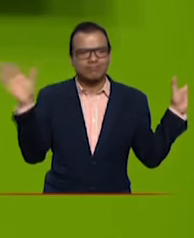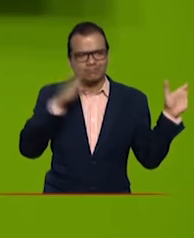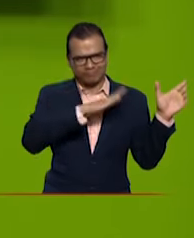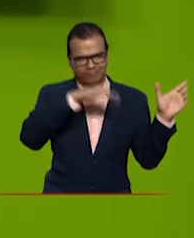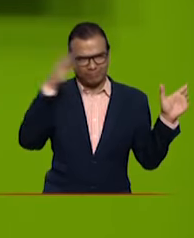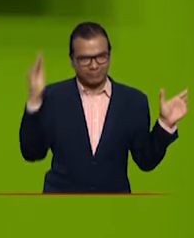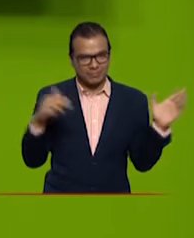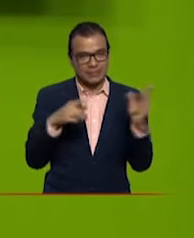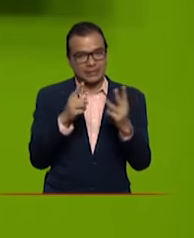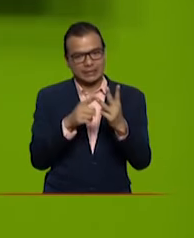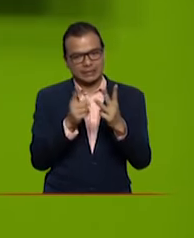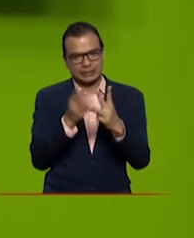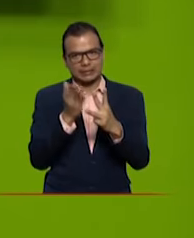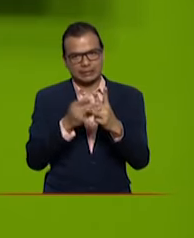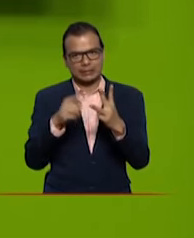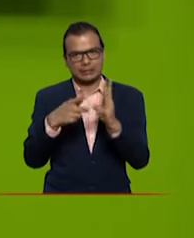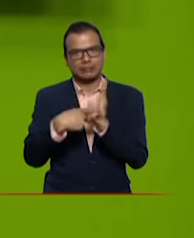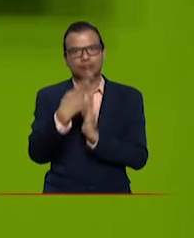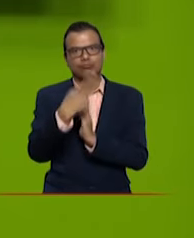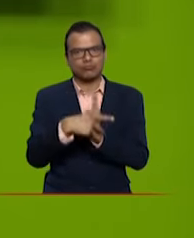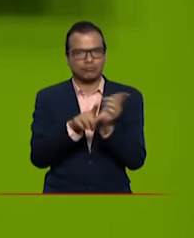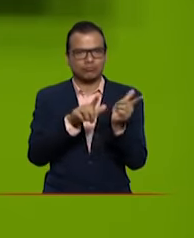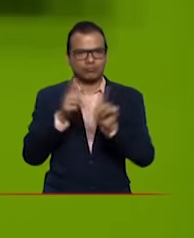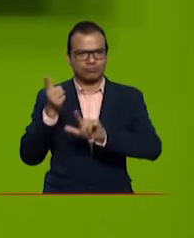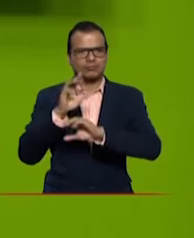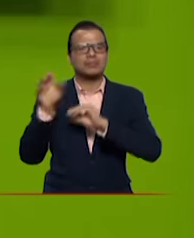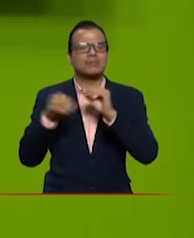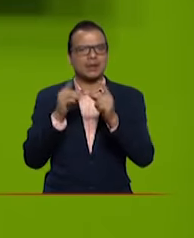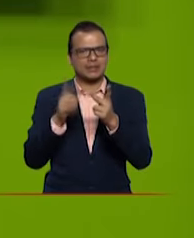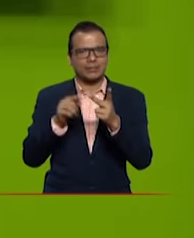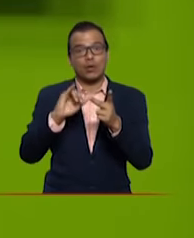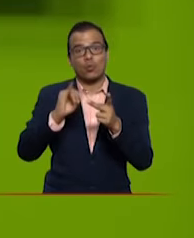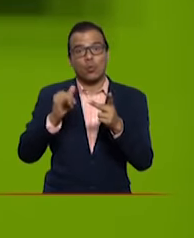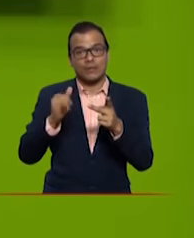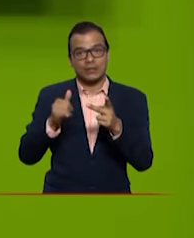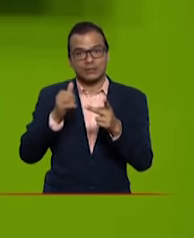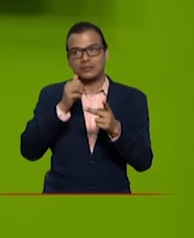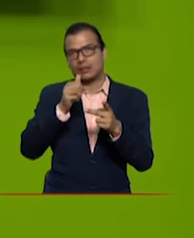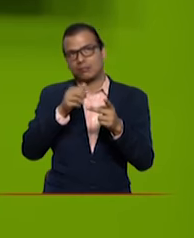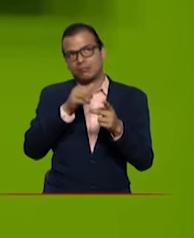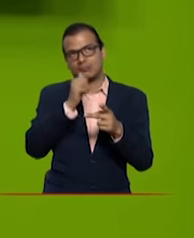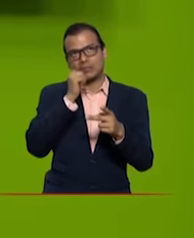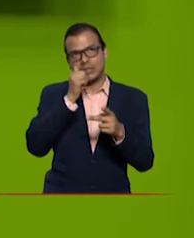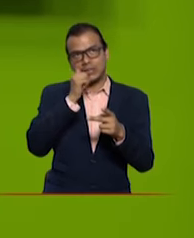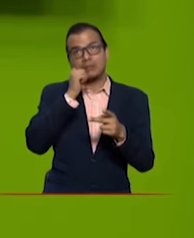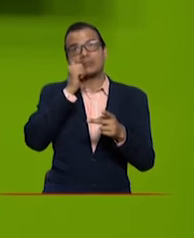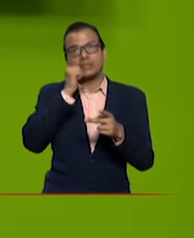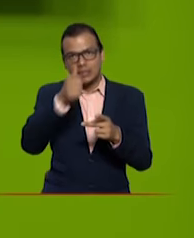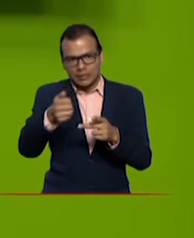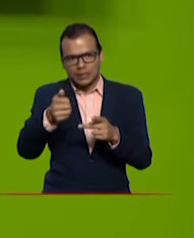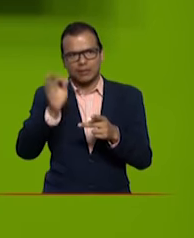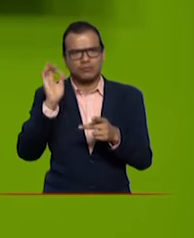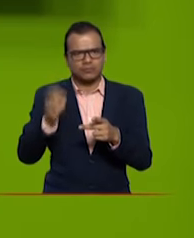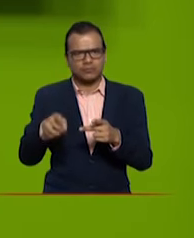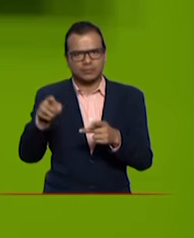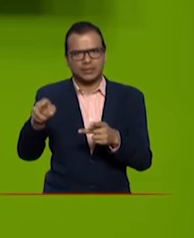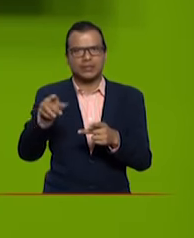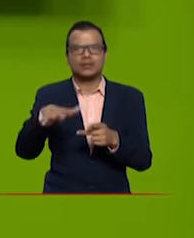sobre el río Cauca, uno a la altura de la Laguna de Sonso, otro a la altura de los humedales en Vieles, en Guacarí, donde todas las